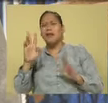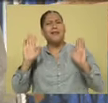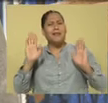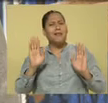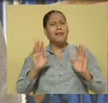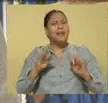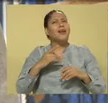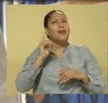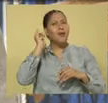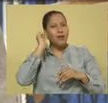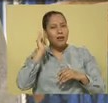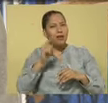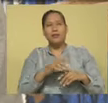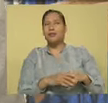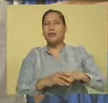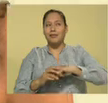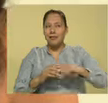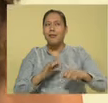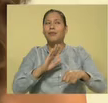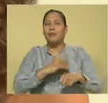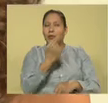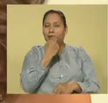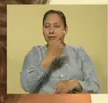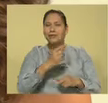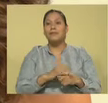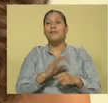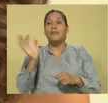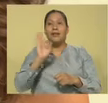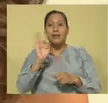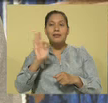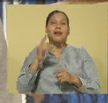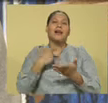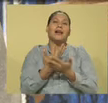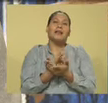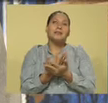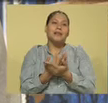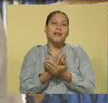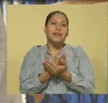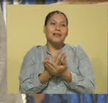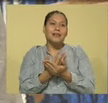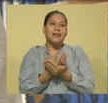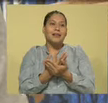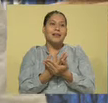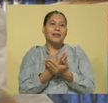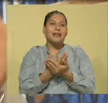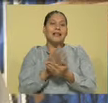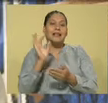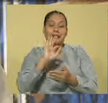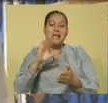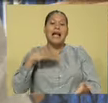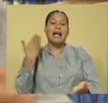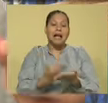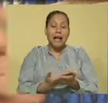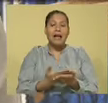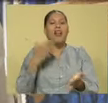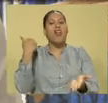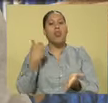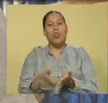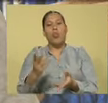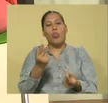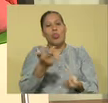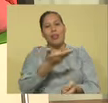la expectativa... ¿Por qué lo dices? Lo digo, no sé, porque a lo mejor están justamente esperando el... Apenas demos un tropezón, ahí está el next,